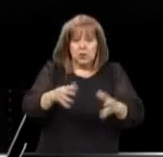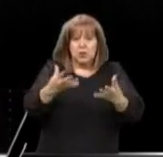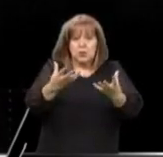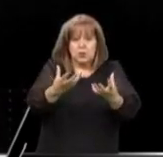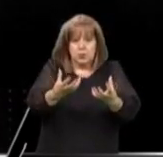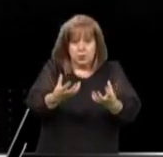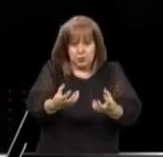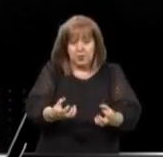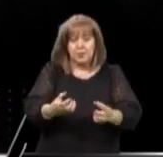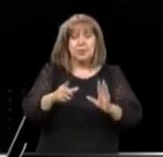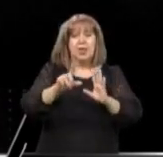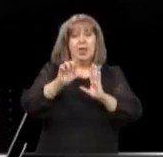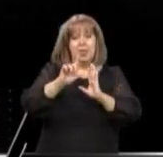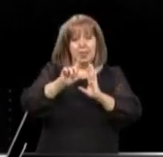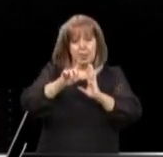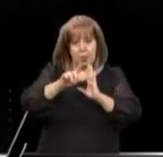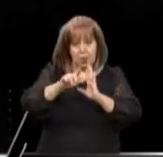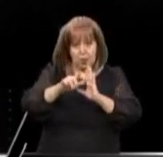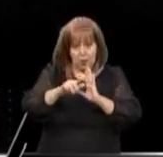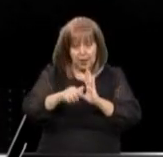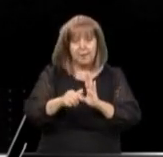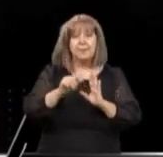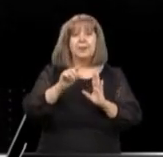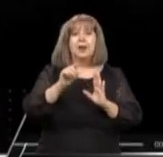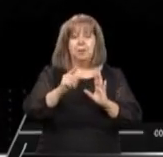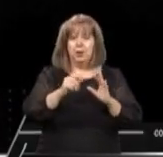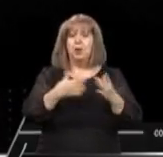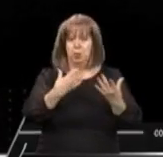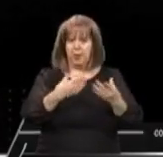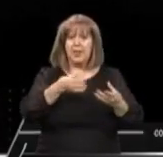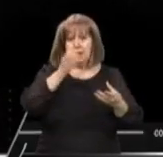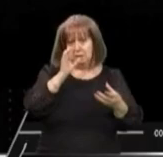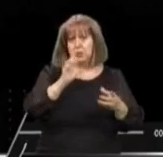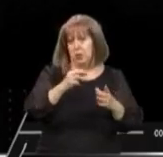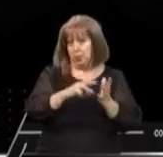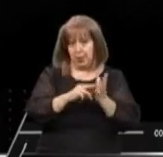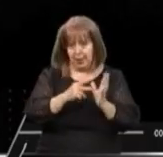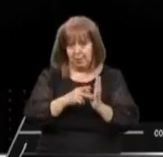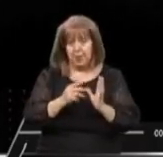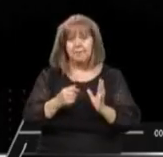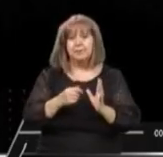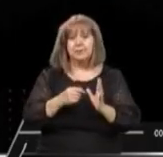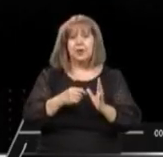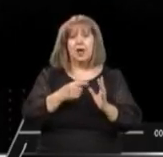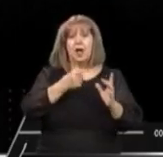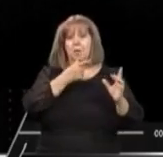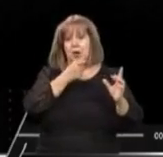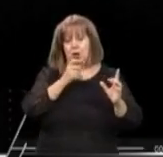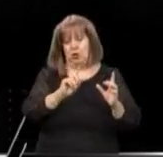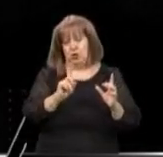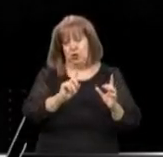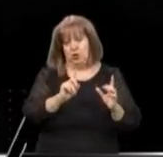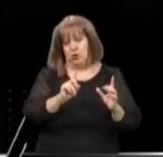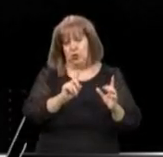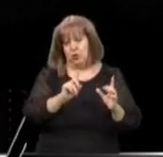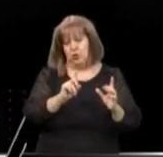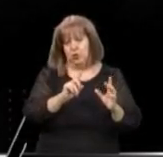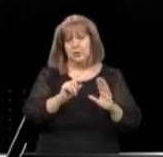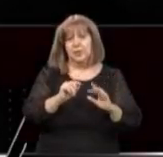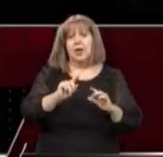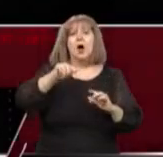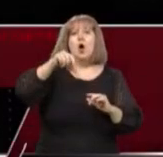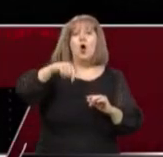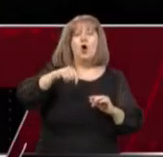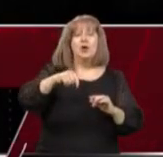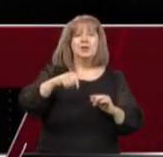va a costar Yo le diría en el transcurso del día se va a ir normalizando el servicio y también de